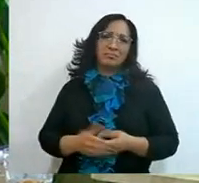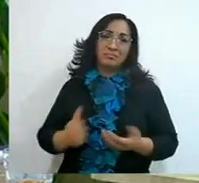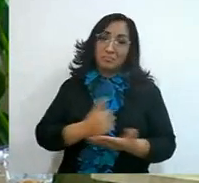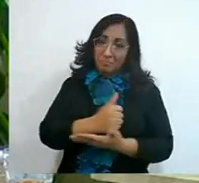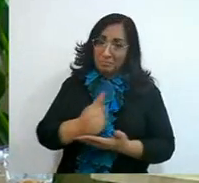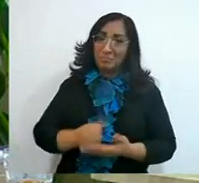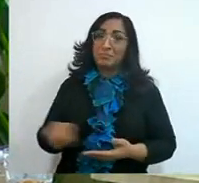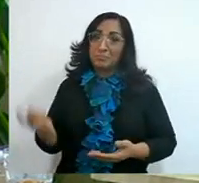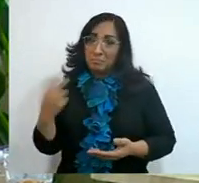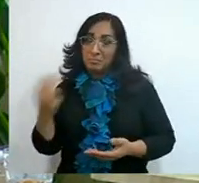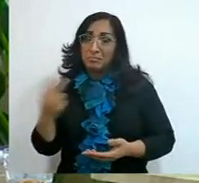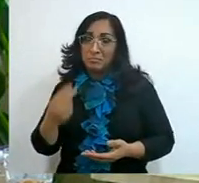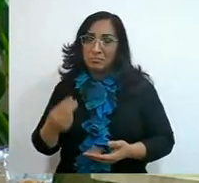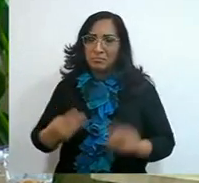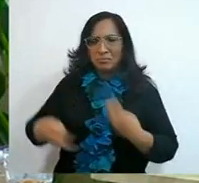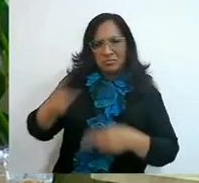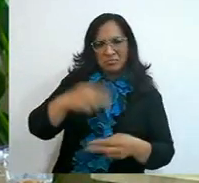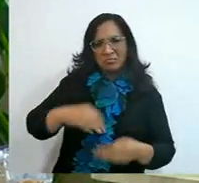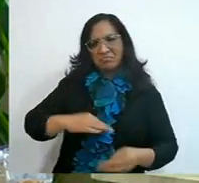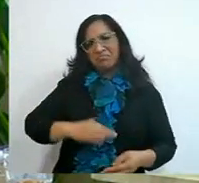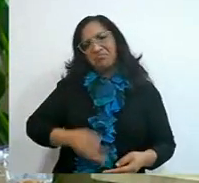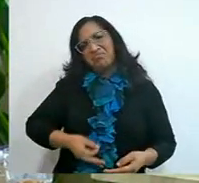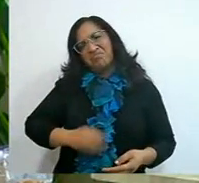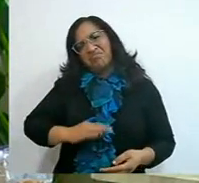Monterrey. Y yo llegué a Toluca